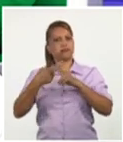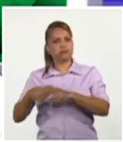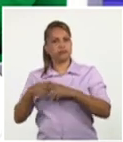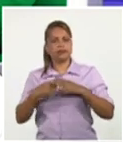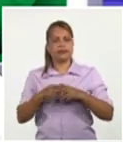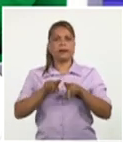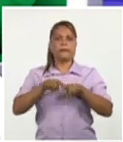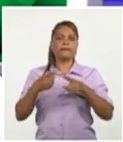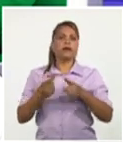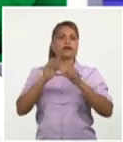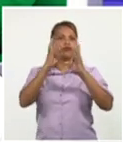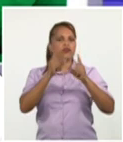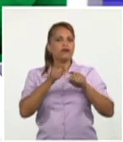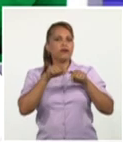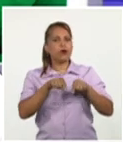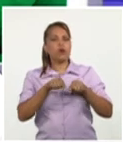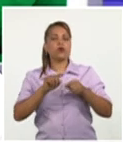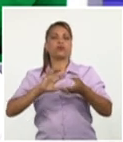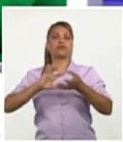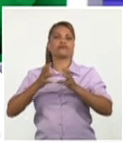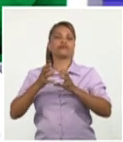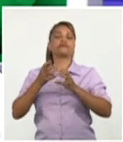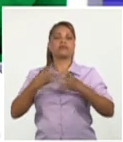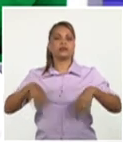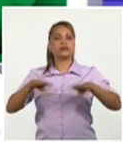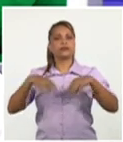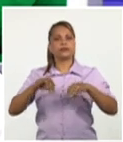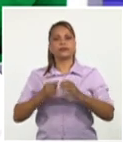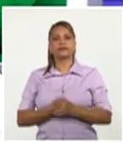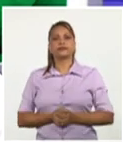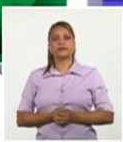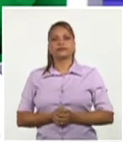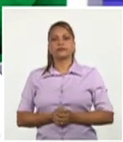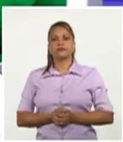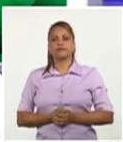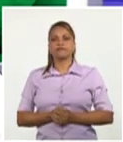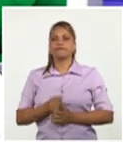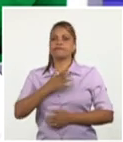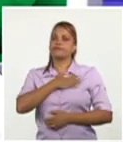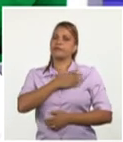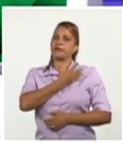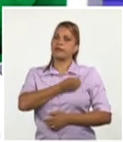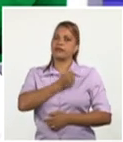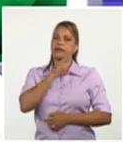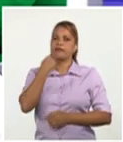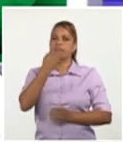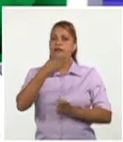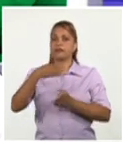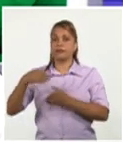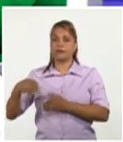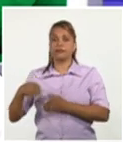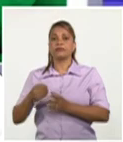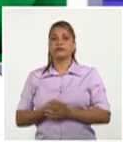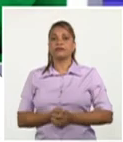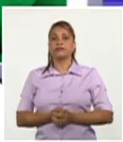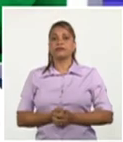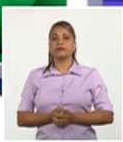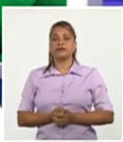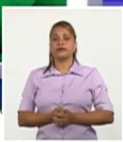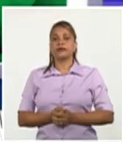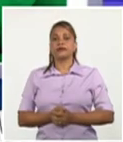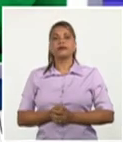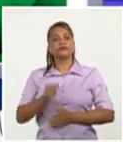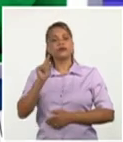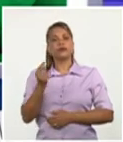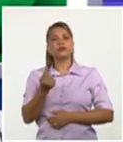una situación muy compleja. Bueno, lamentamos el fallecimiento de una